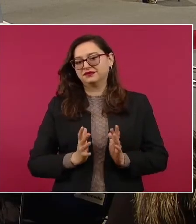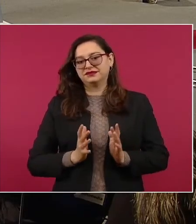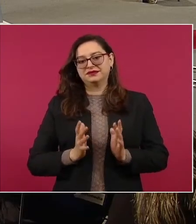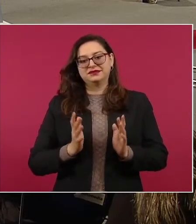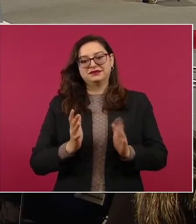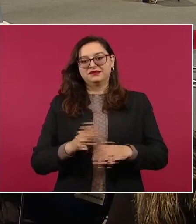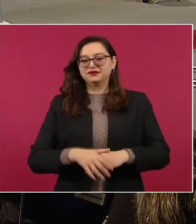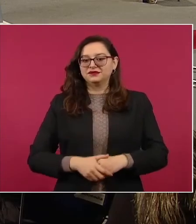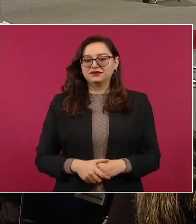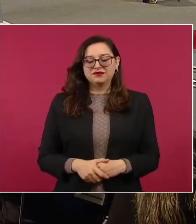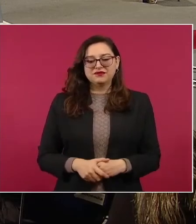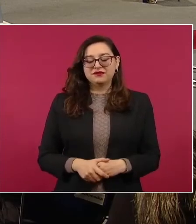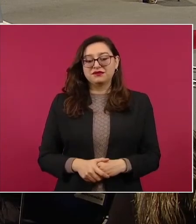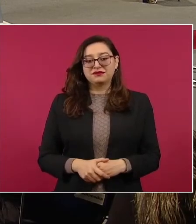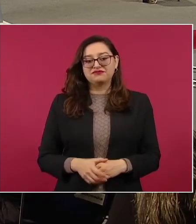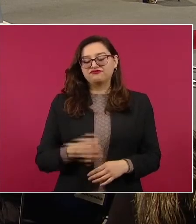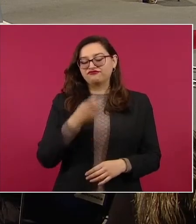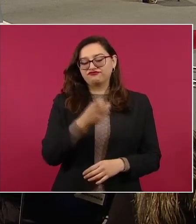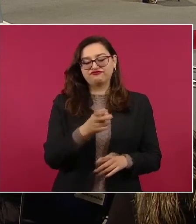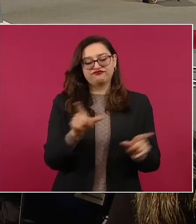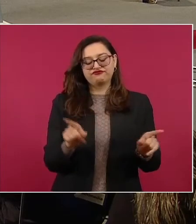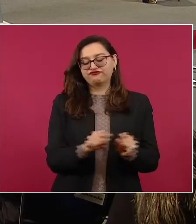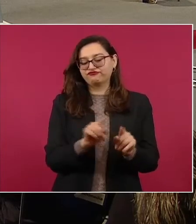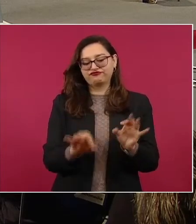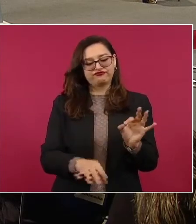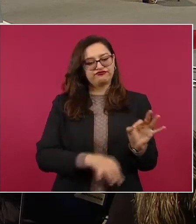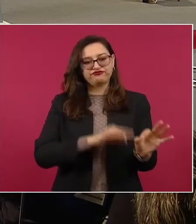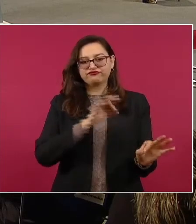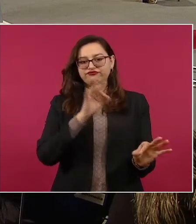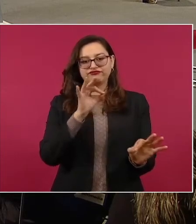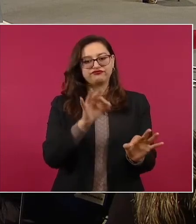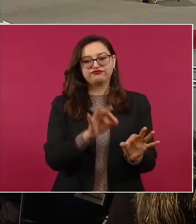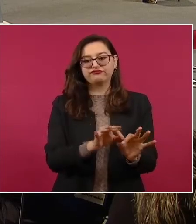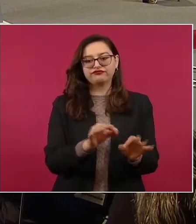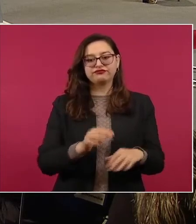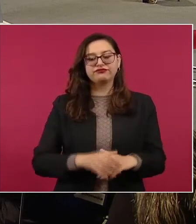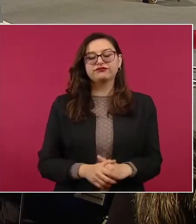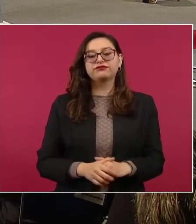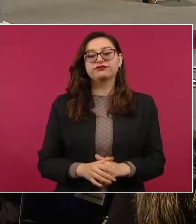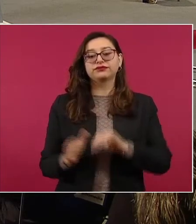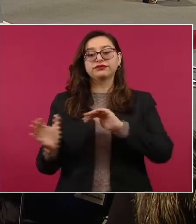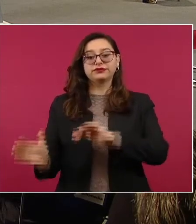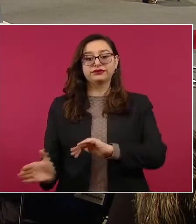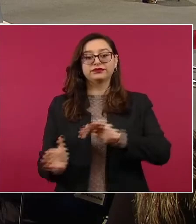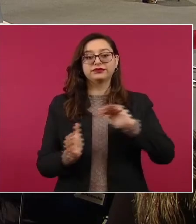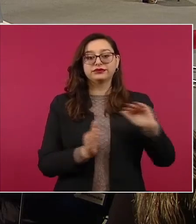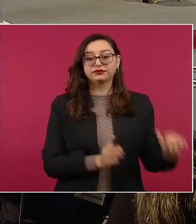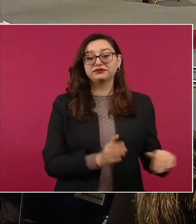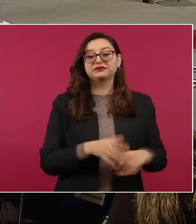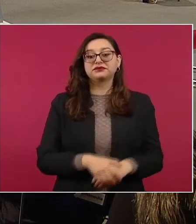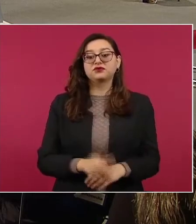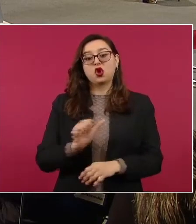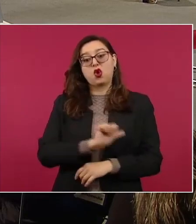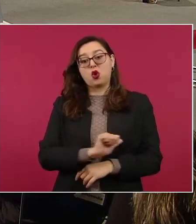El País, tenemos a uno de los clientes más frecuentes de esta sección